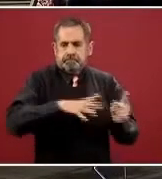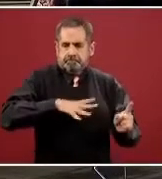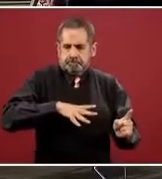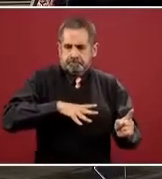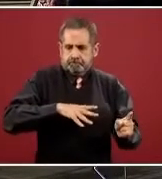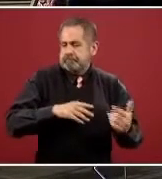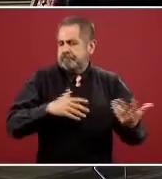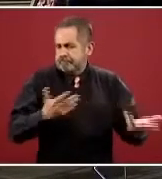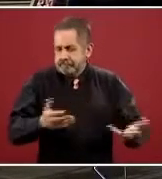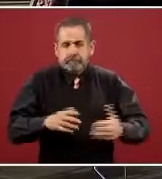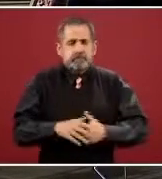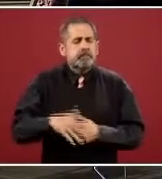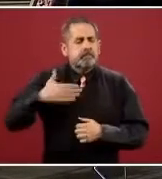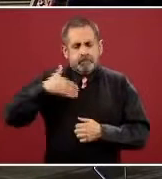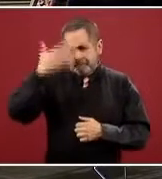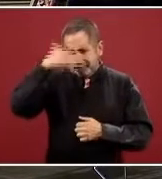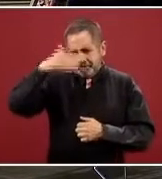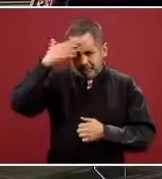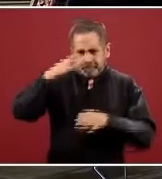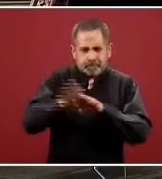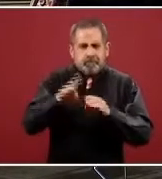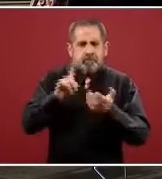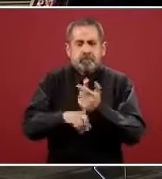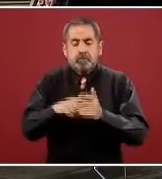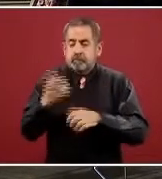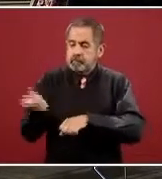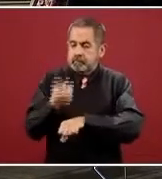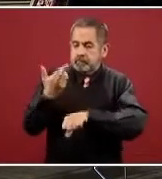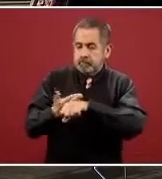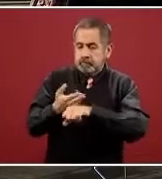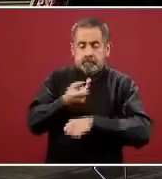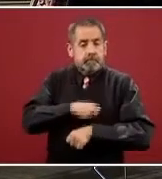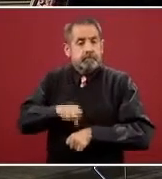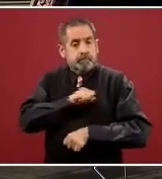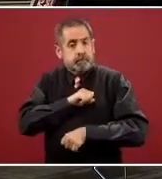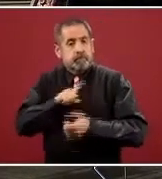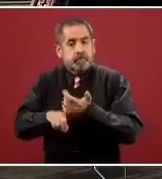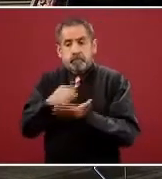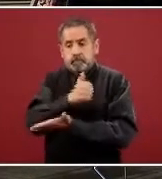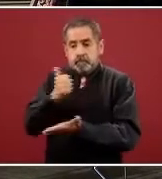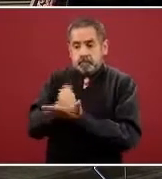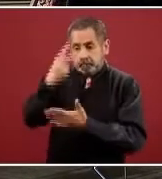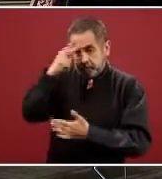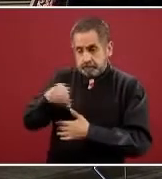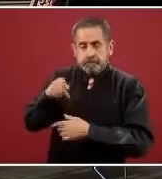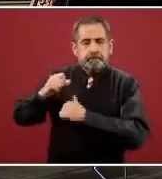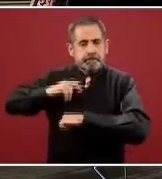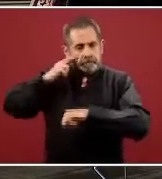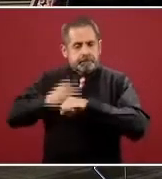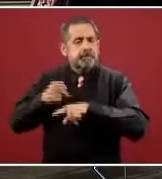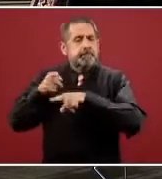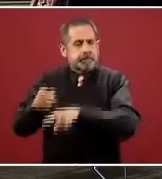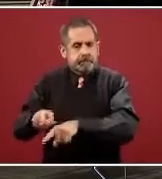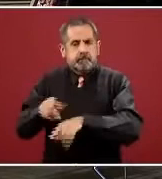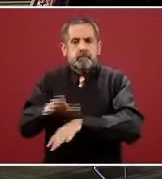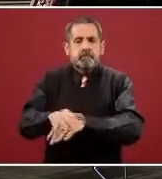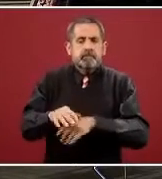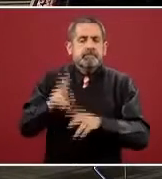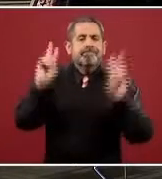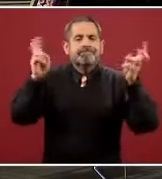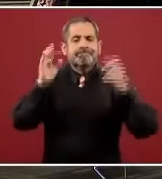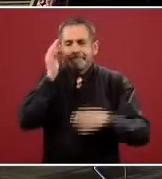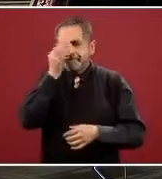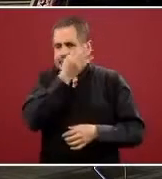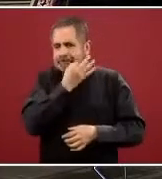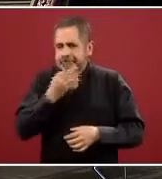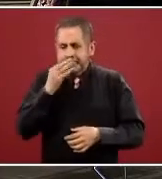yo sé que habían dicho que es la Secretaría de Salud de la Ciudad de México quien se hace cargo del tema de sarampión. Sin